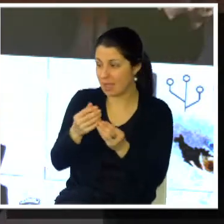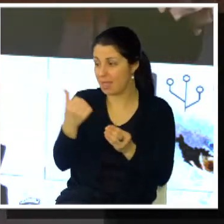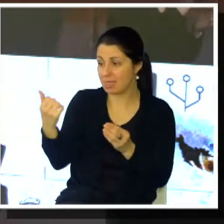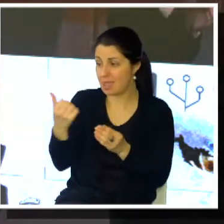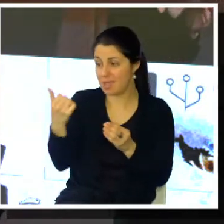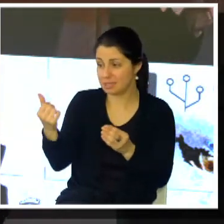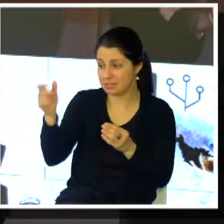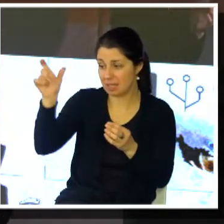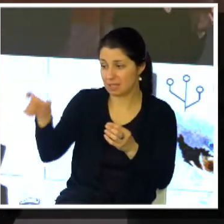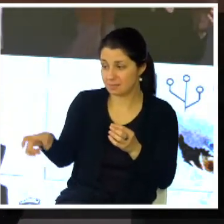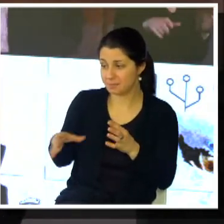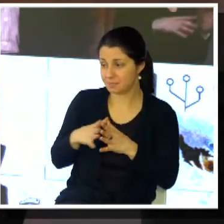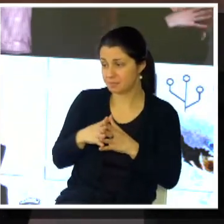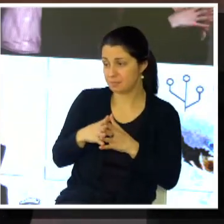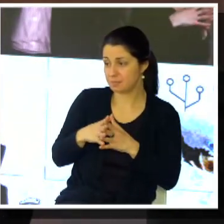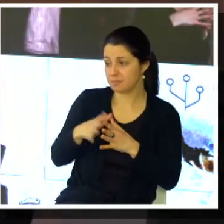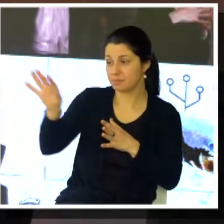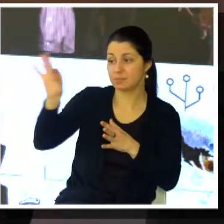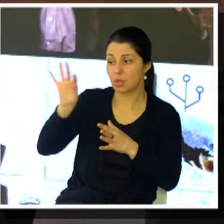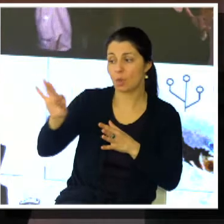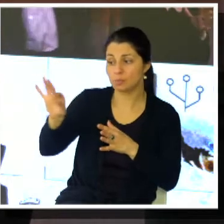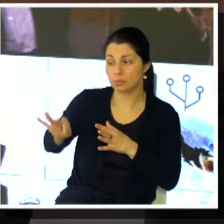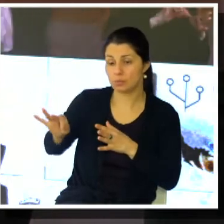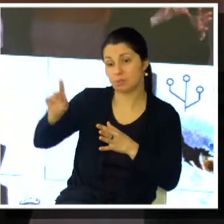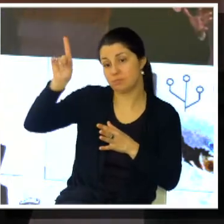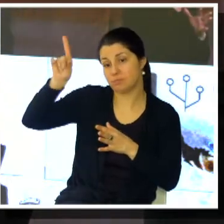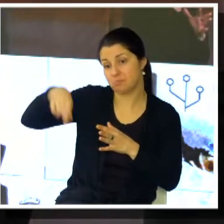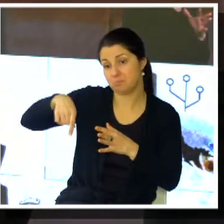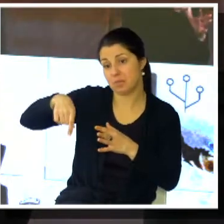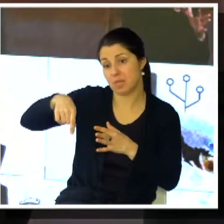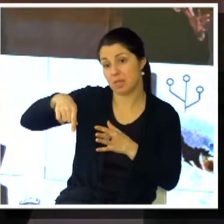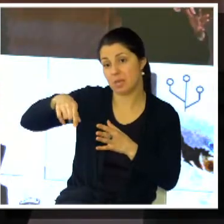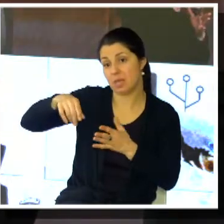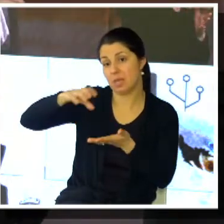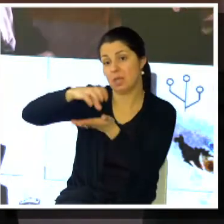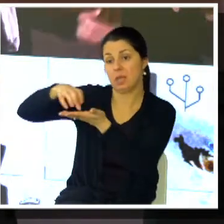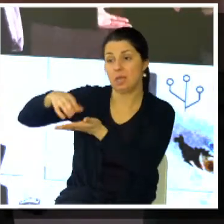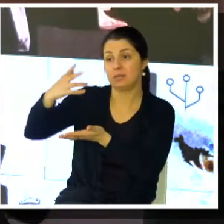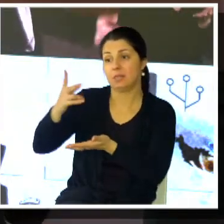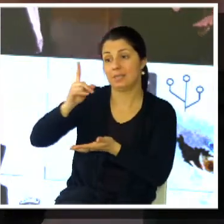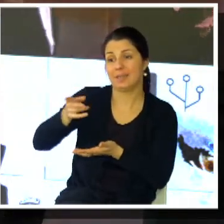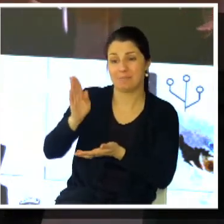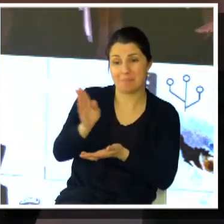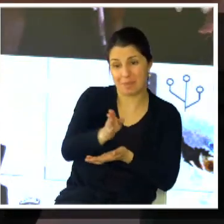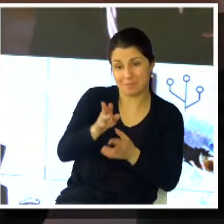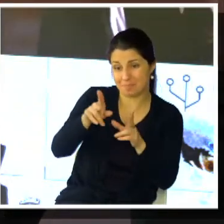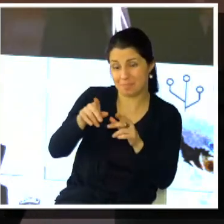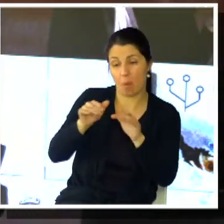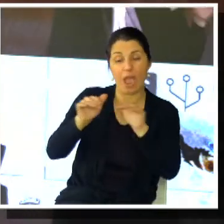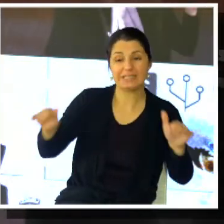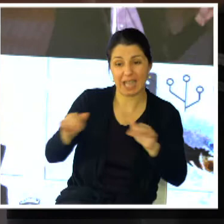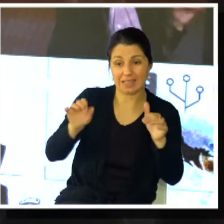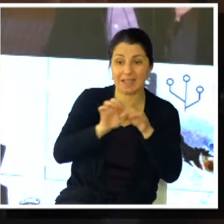tienen opciones que vienen de organismos estandarizadores de 3GPP, los mismos que estandarizaron las